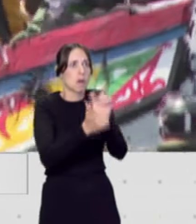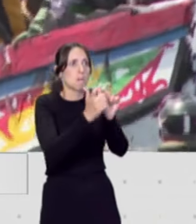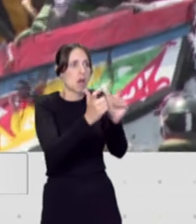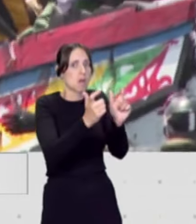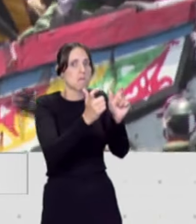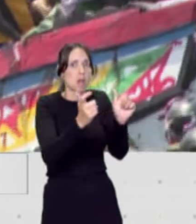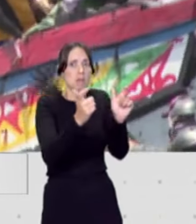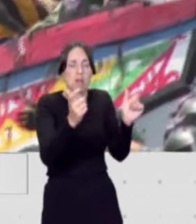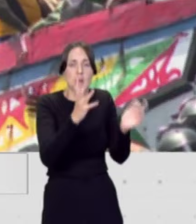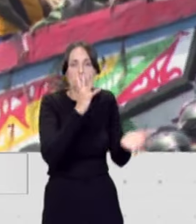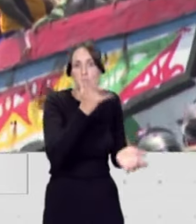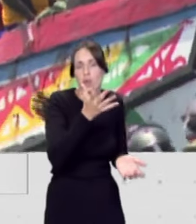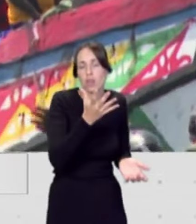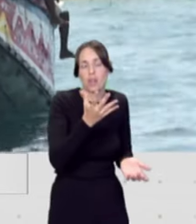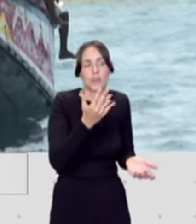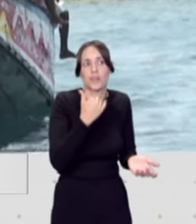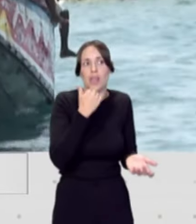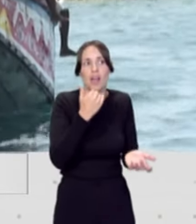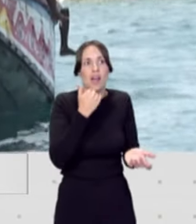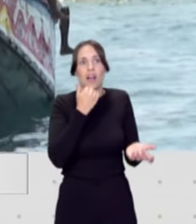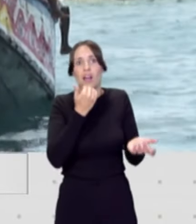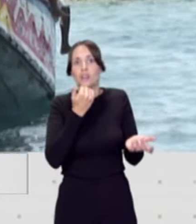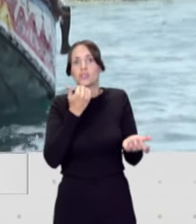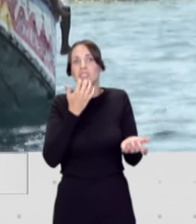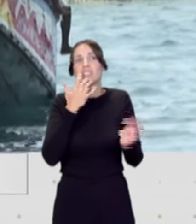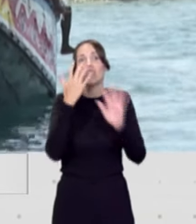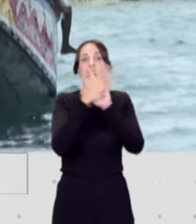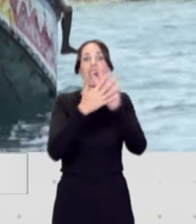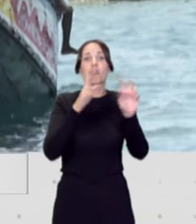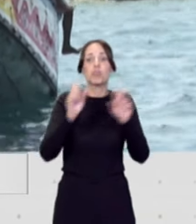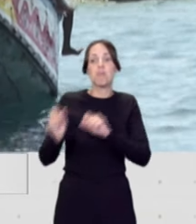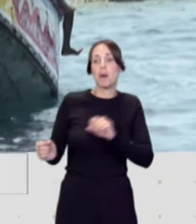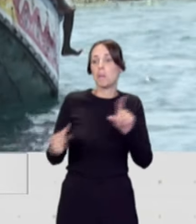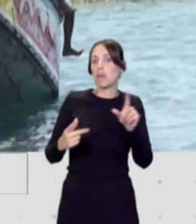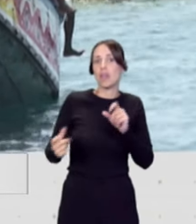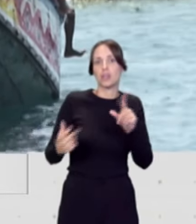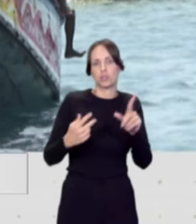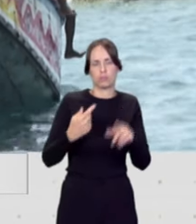hay una cuestión que hemos siempre puesto sobre la mesa cuando hablamos sobre inmigración, que parece además que somos